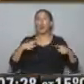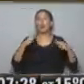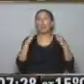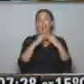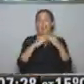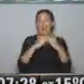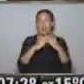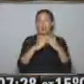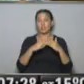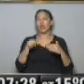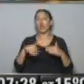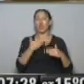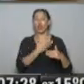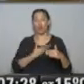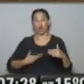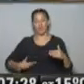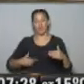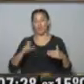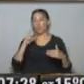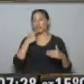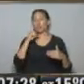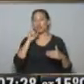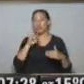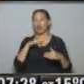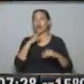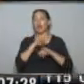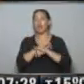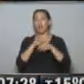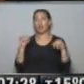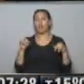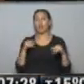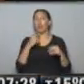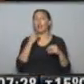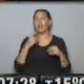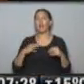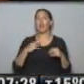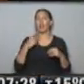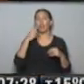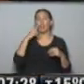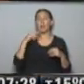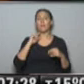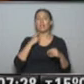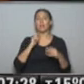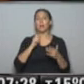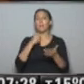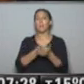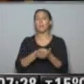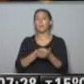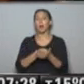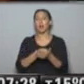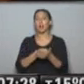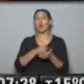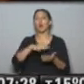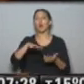Por indicación del gobernador, nosotros vamos a hacer el dictado de un decreto que exima por el año 2013 del pago del